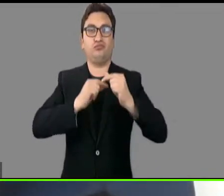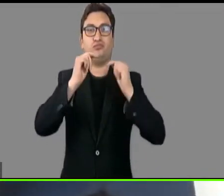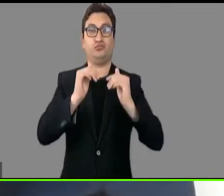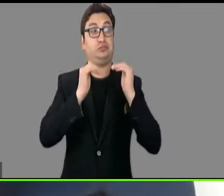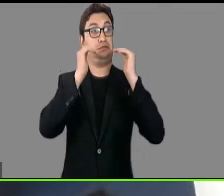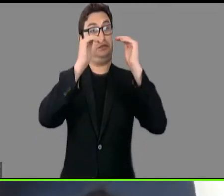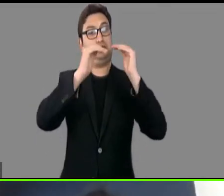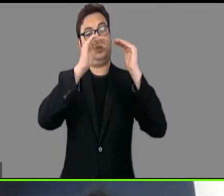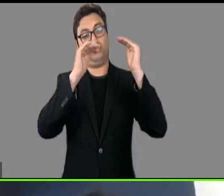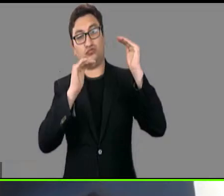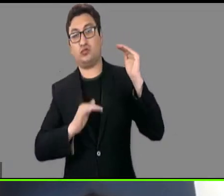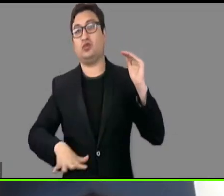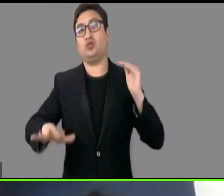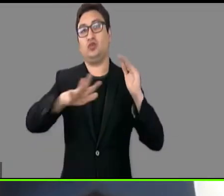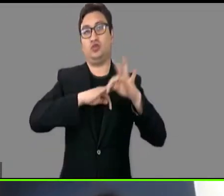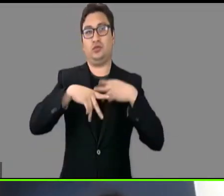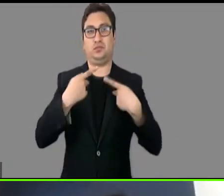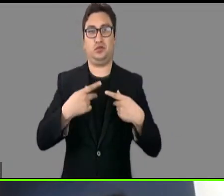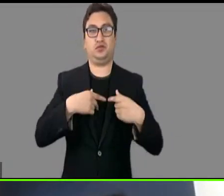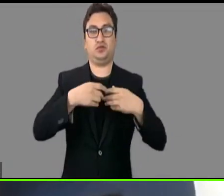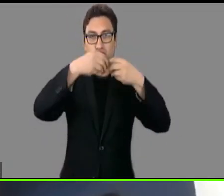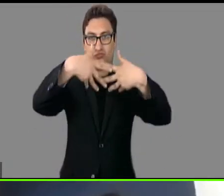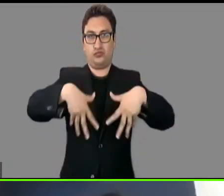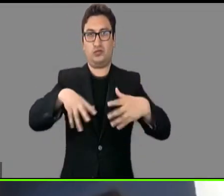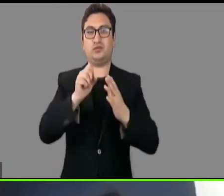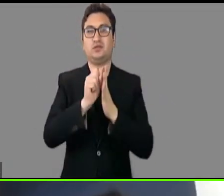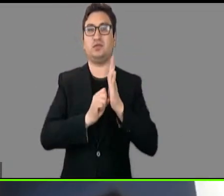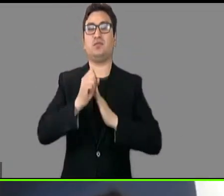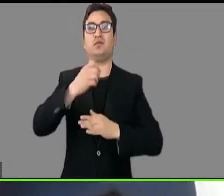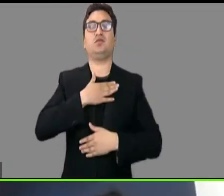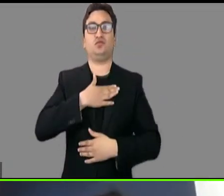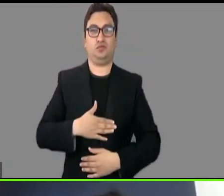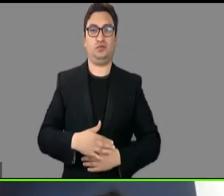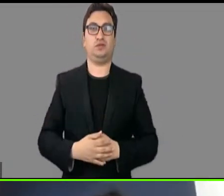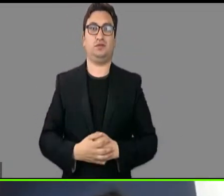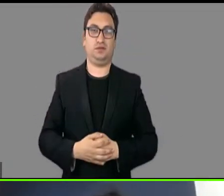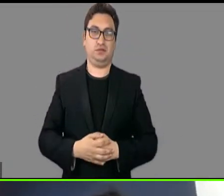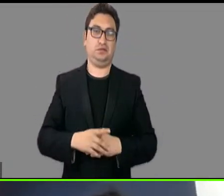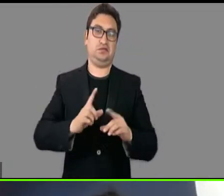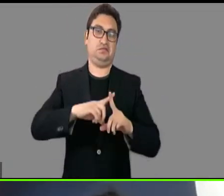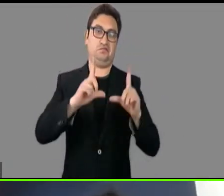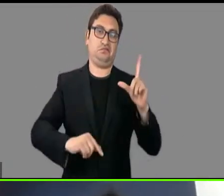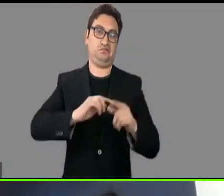sistema de justicia de nuestro país. Muchas gracias.